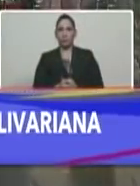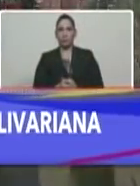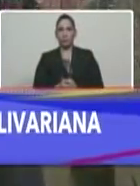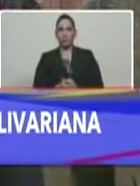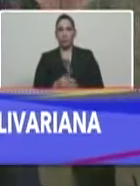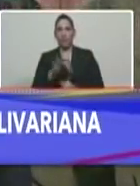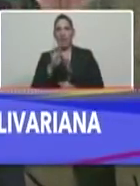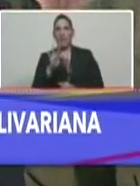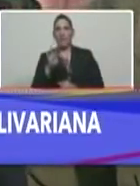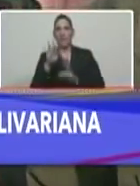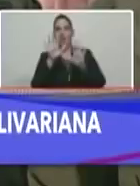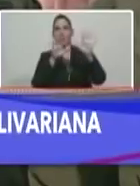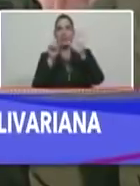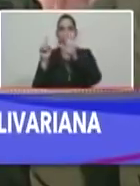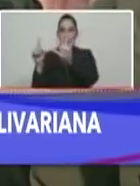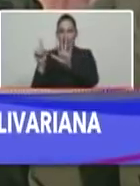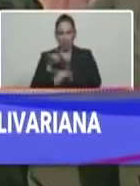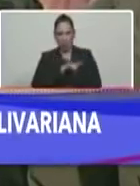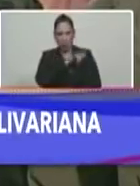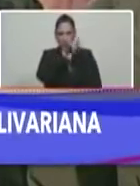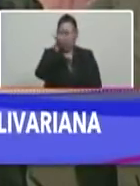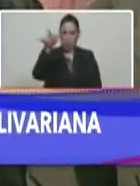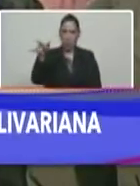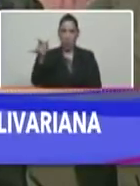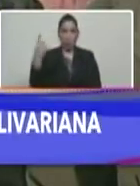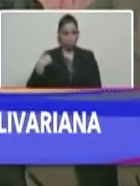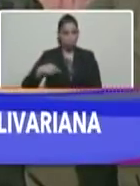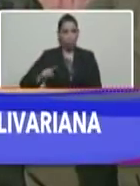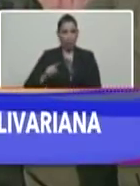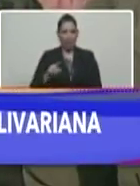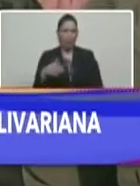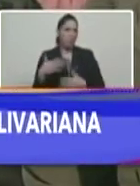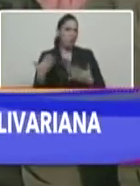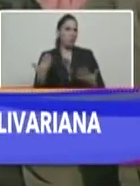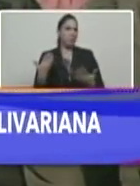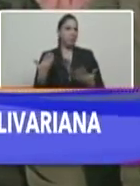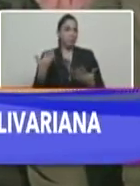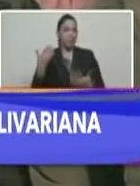F-16. ¿Tenemos con qué? Tenemos mentes brillantes.